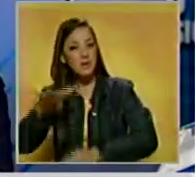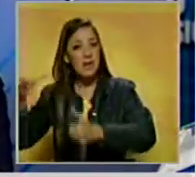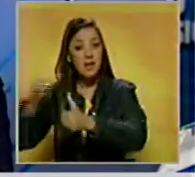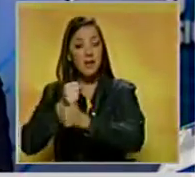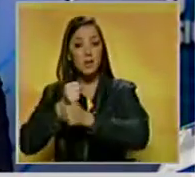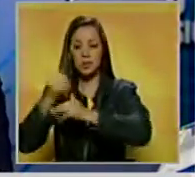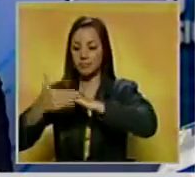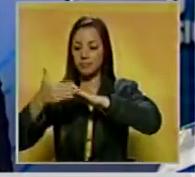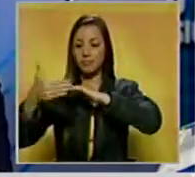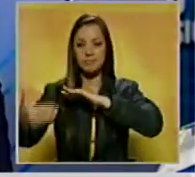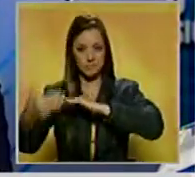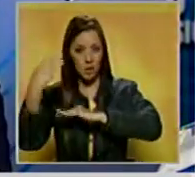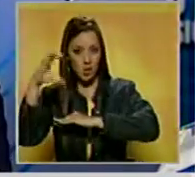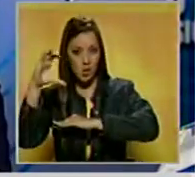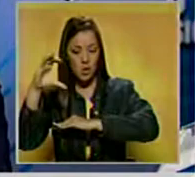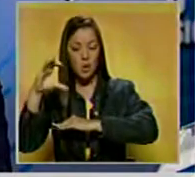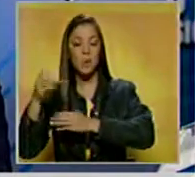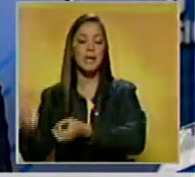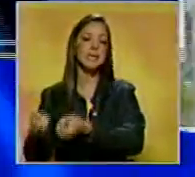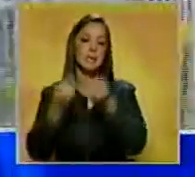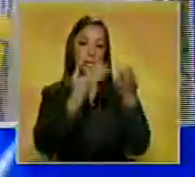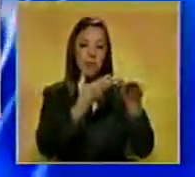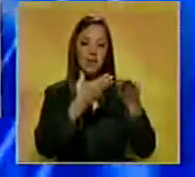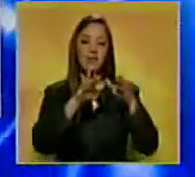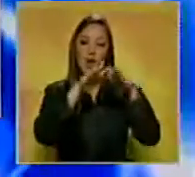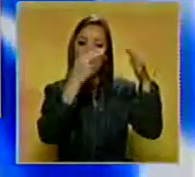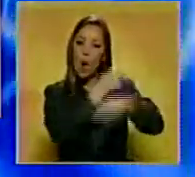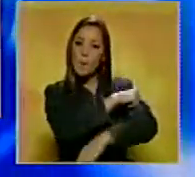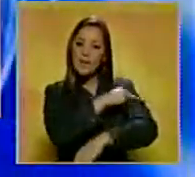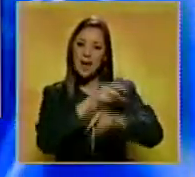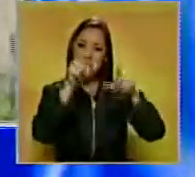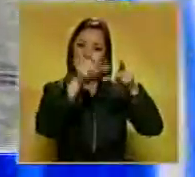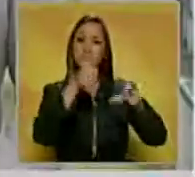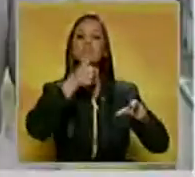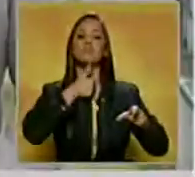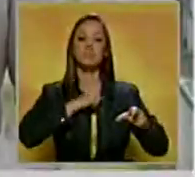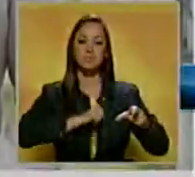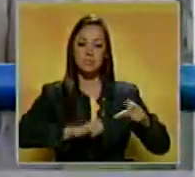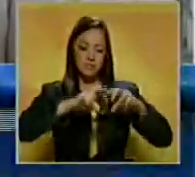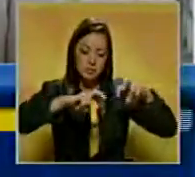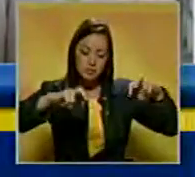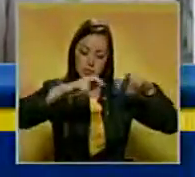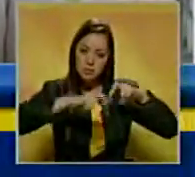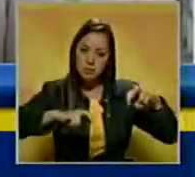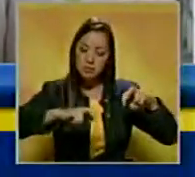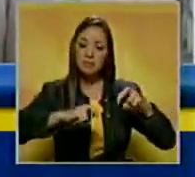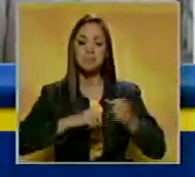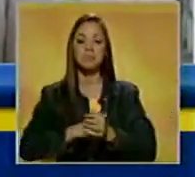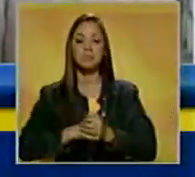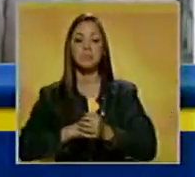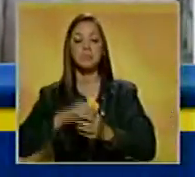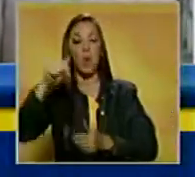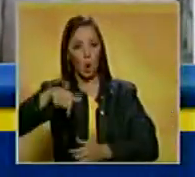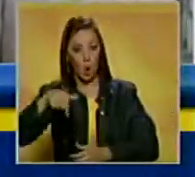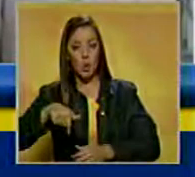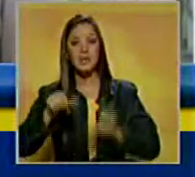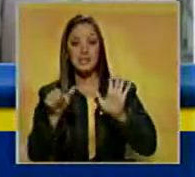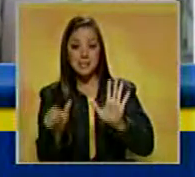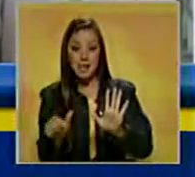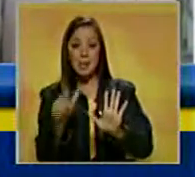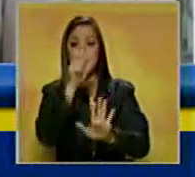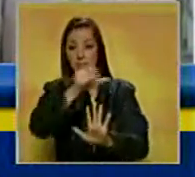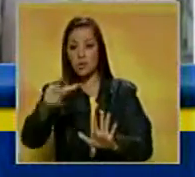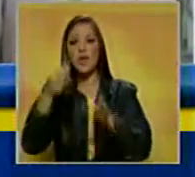frontera con Colombia. Javier Faría tiene el reporte. Sí, gracias. En efecto, en el día de hoy, 6 expertos de